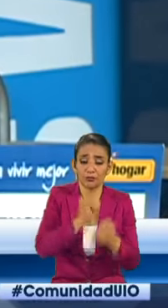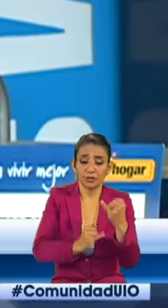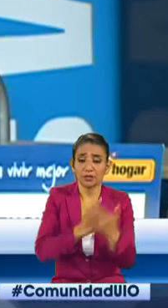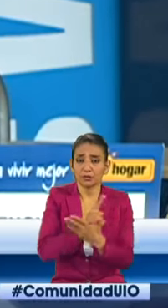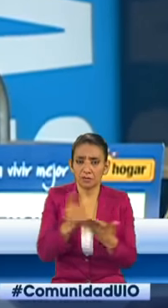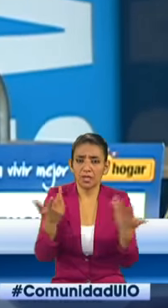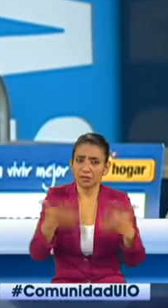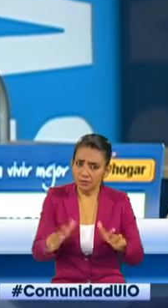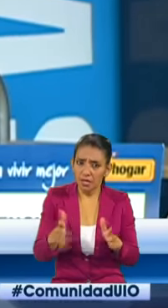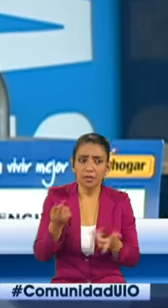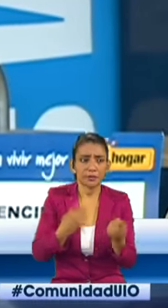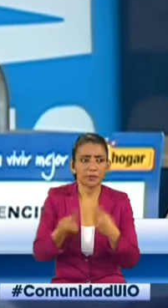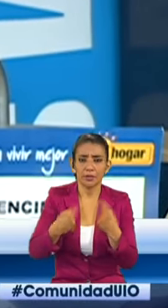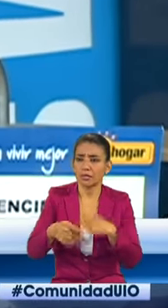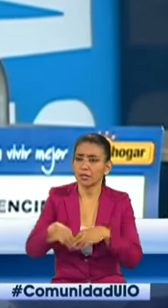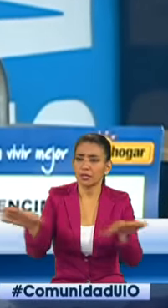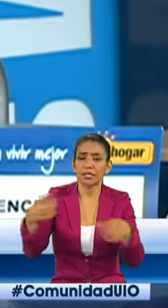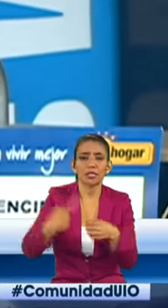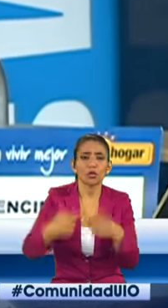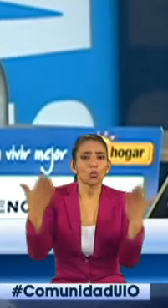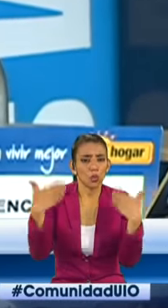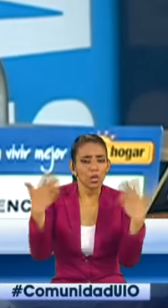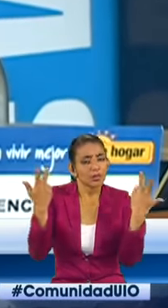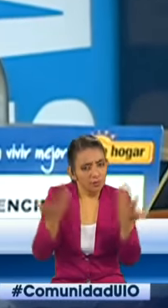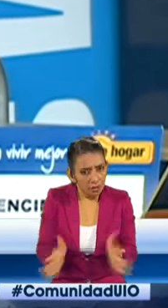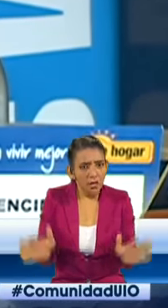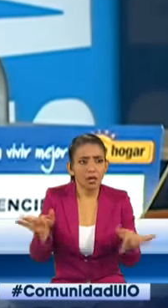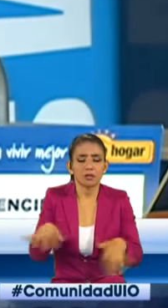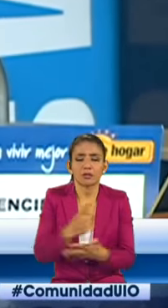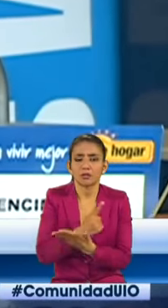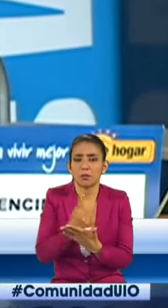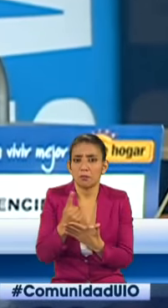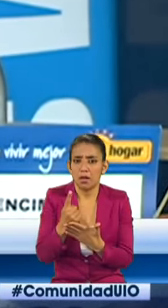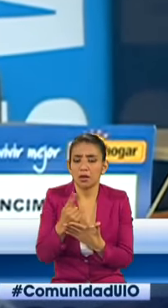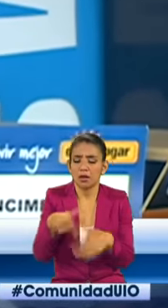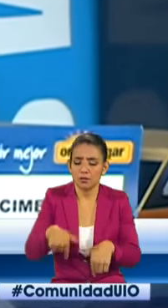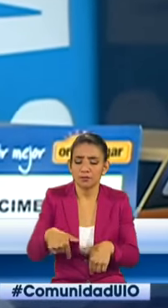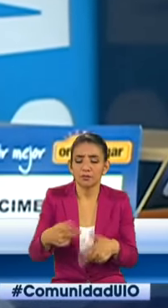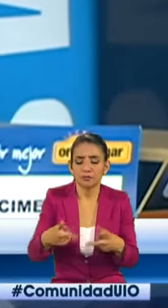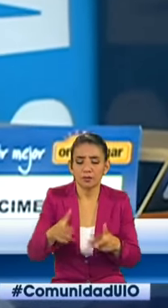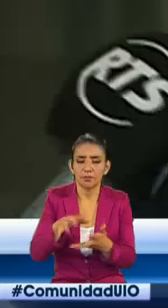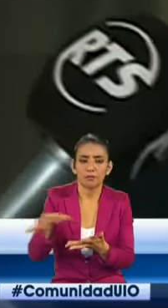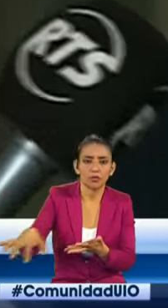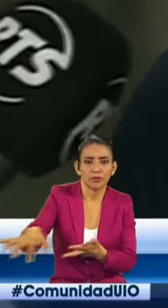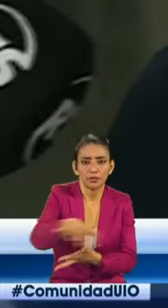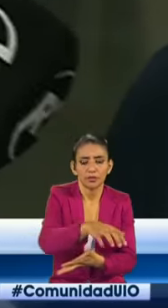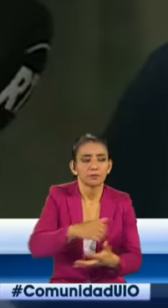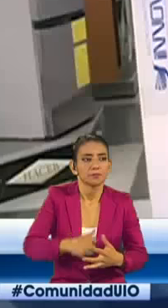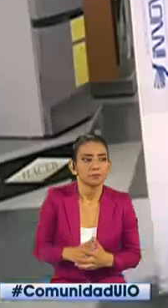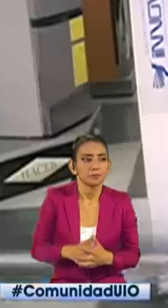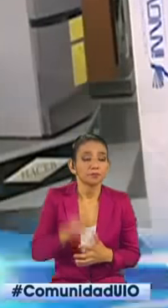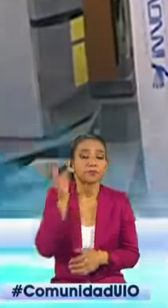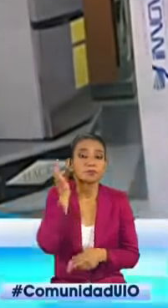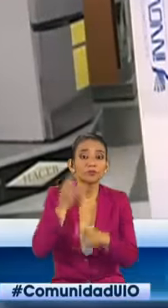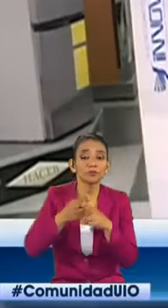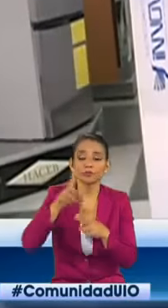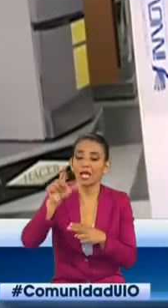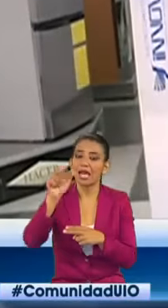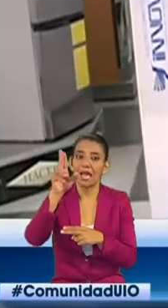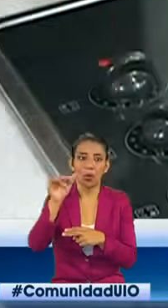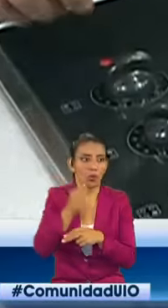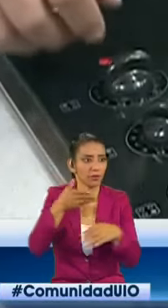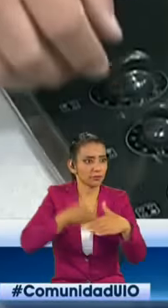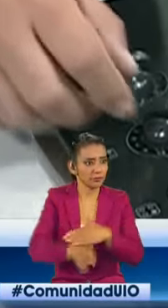semana se han distribuido en nuestras tiendas de Quito y Guayaquil y esta semana, a lo largo de la semana, van a estar en nuestras tiendas de provincia. Laura Yungo, quien ingresó a uno de